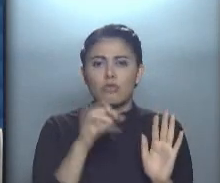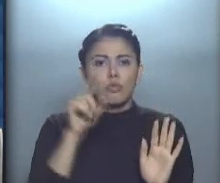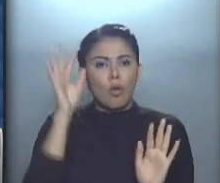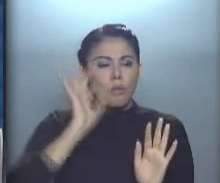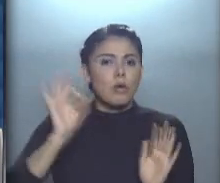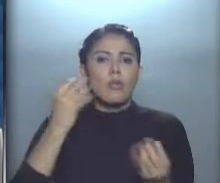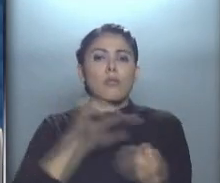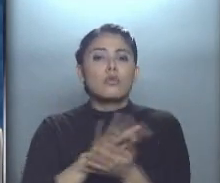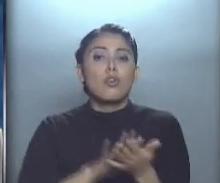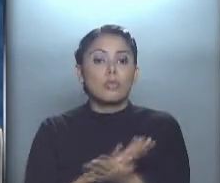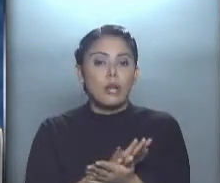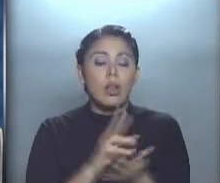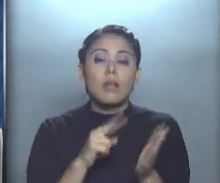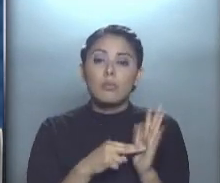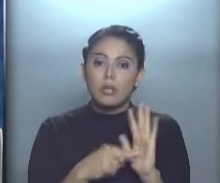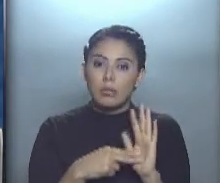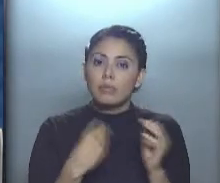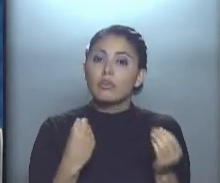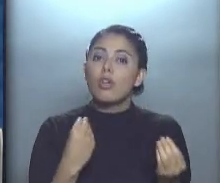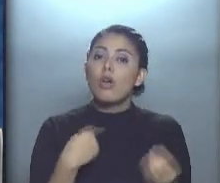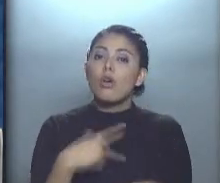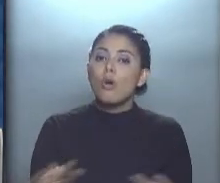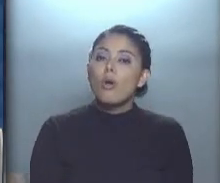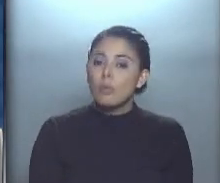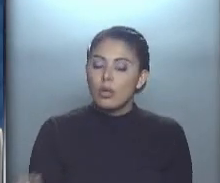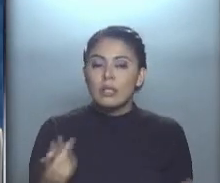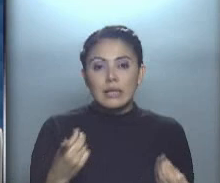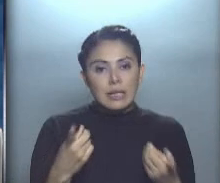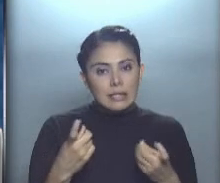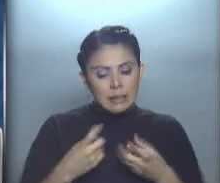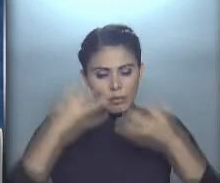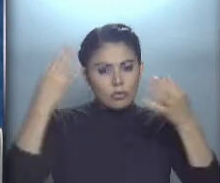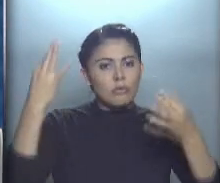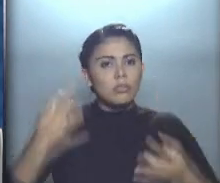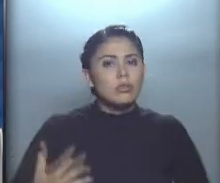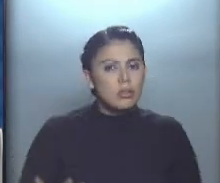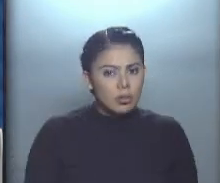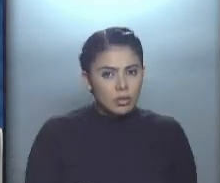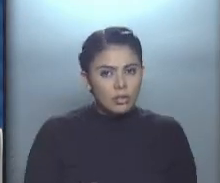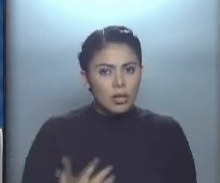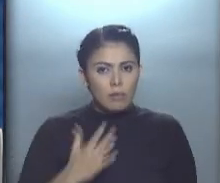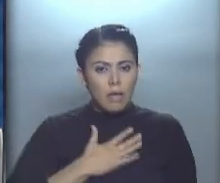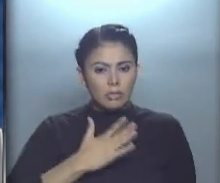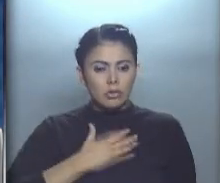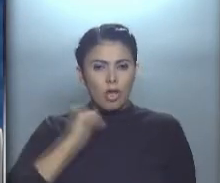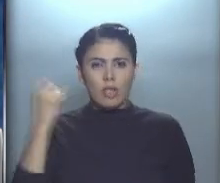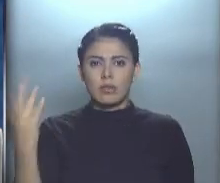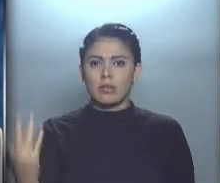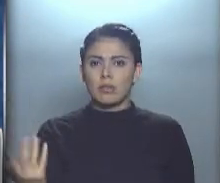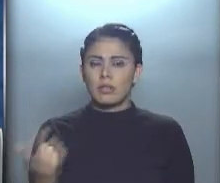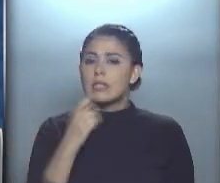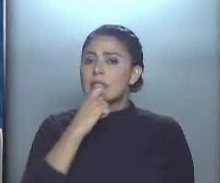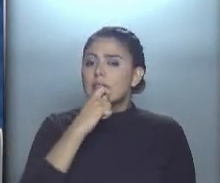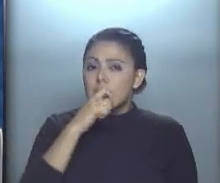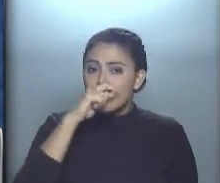solución. El problema también es la actitud. Necesitamos actitud patriótica. Aquellos que